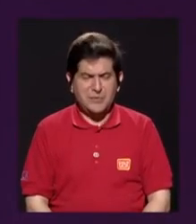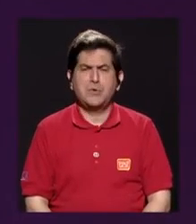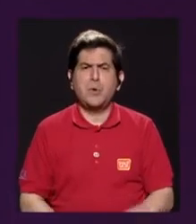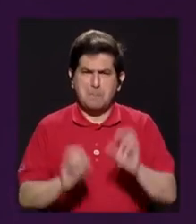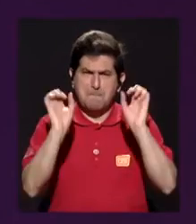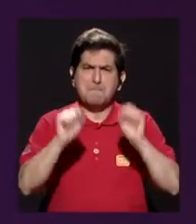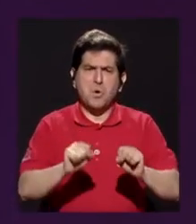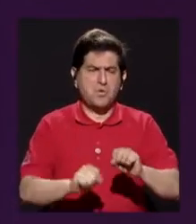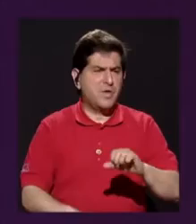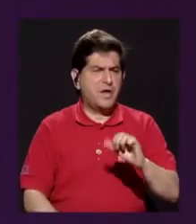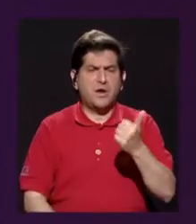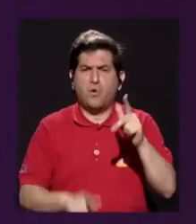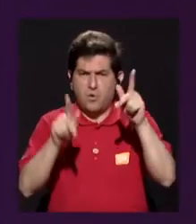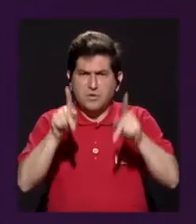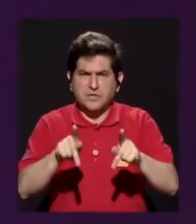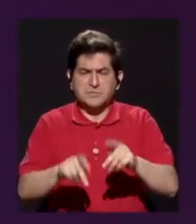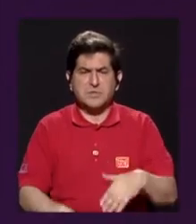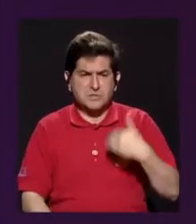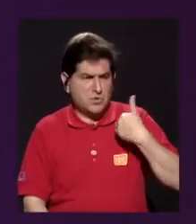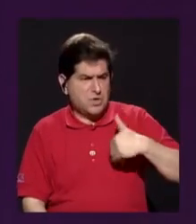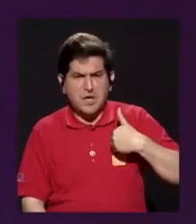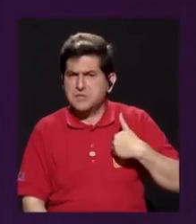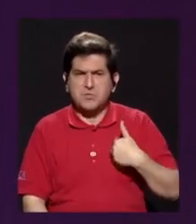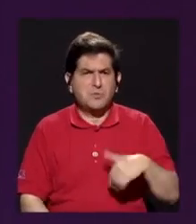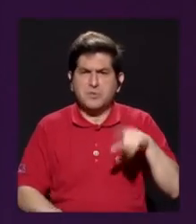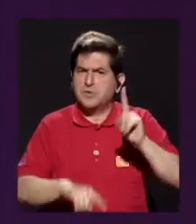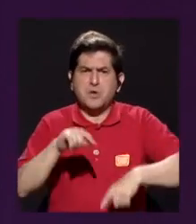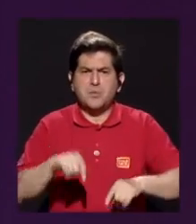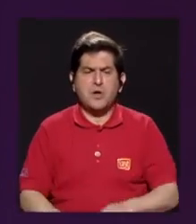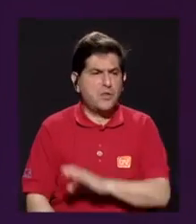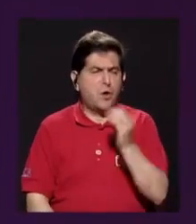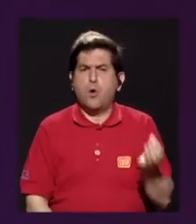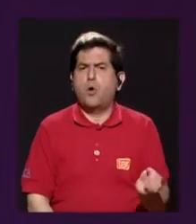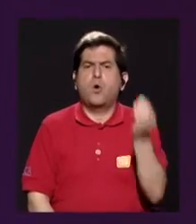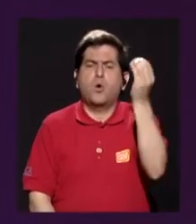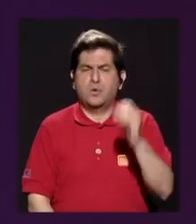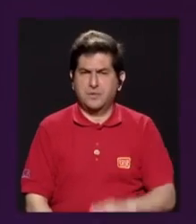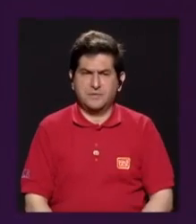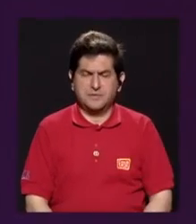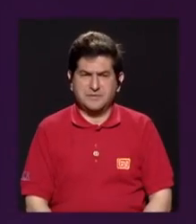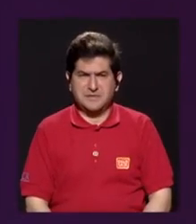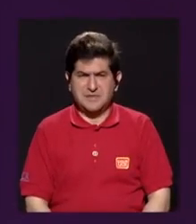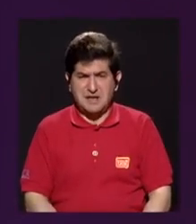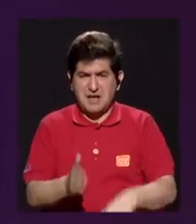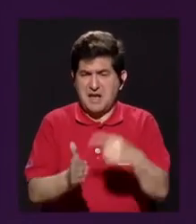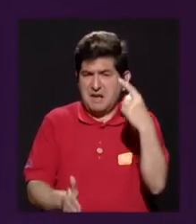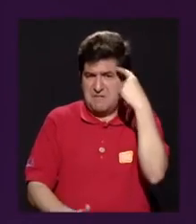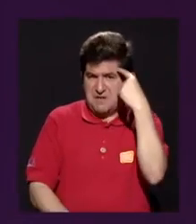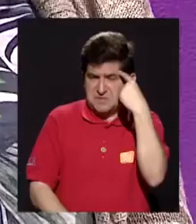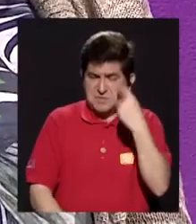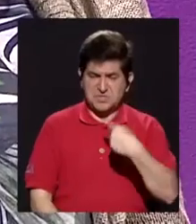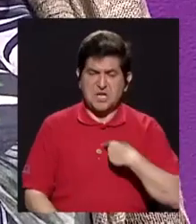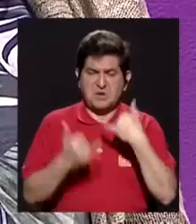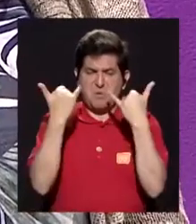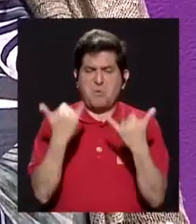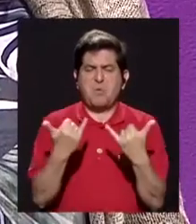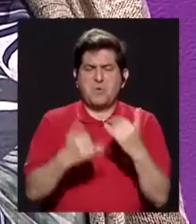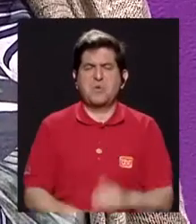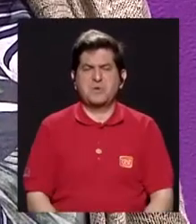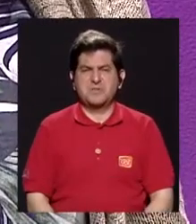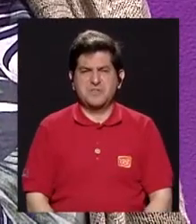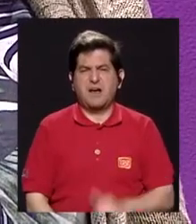que muchas personas, incluso varones, ¿verdad? Y gente más joven, a veces piensan de que como ya uno está un poquito